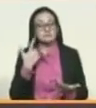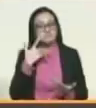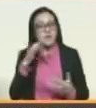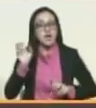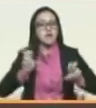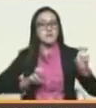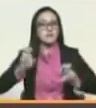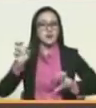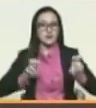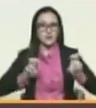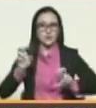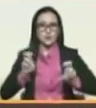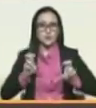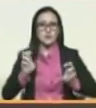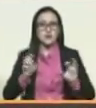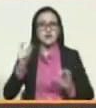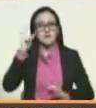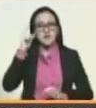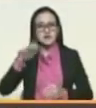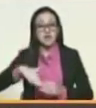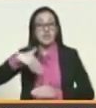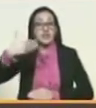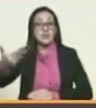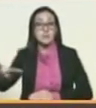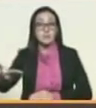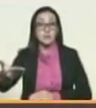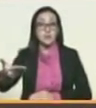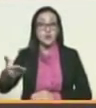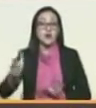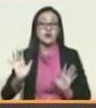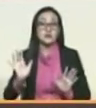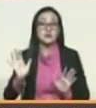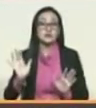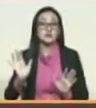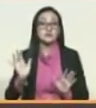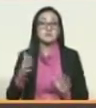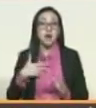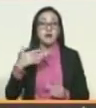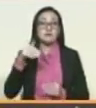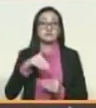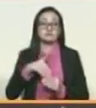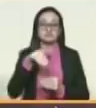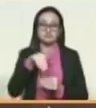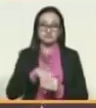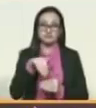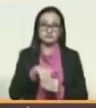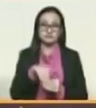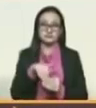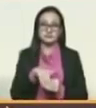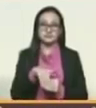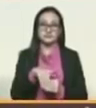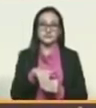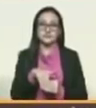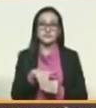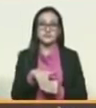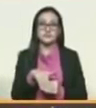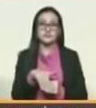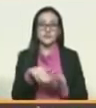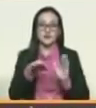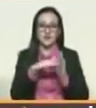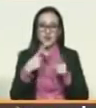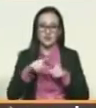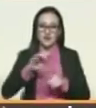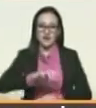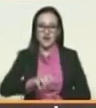la posibilidad de fechas posteriores, posibilidades técnicas para la realización de las elecciones